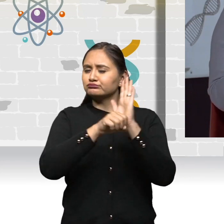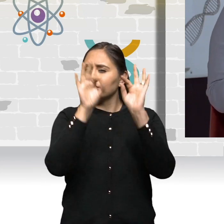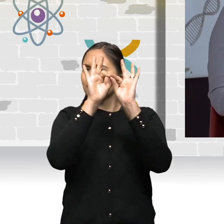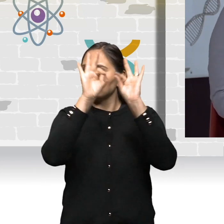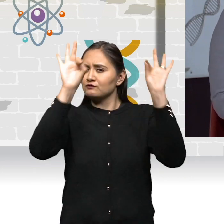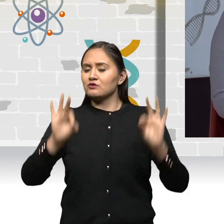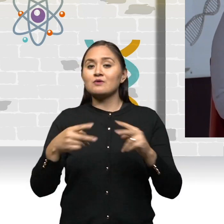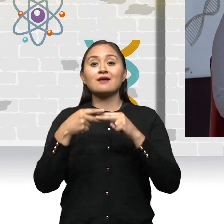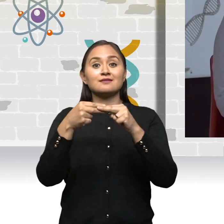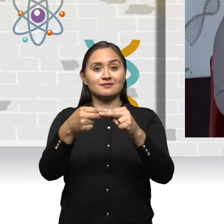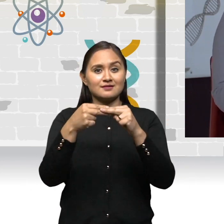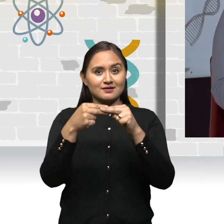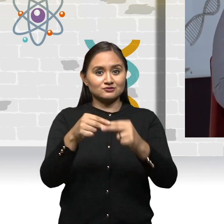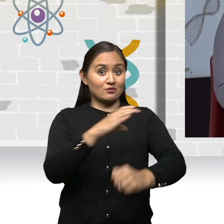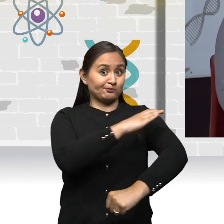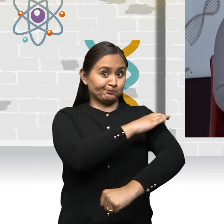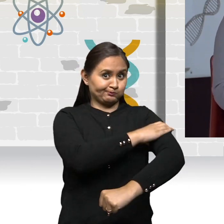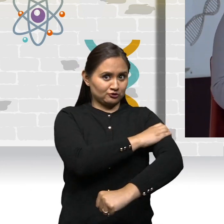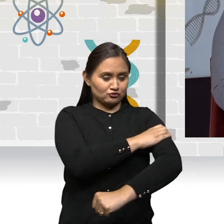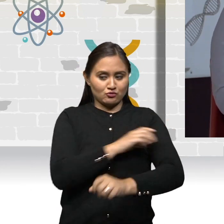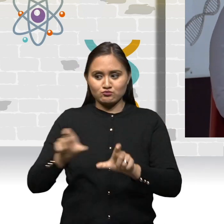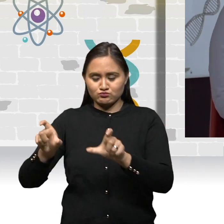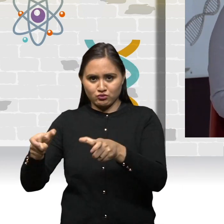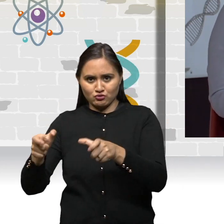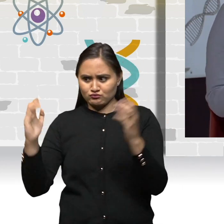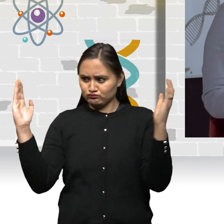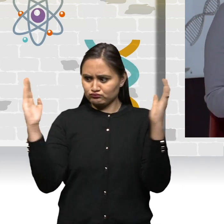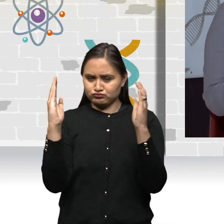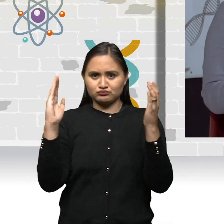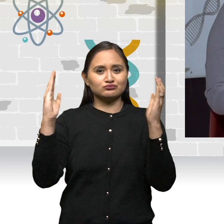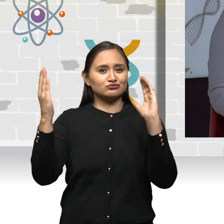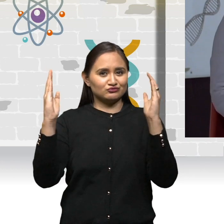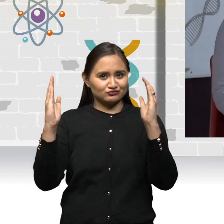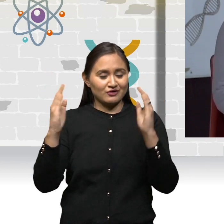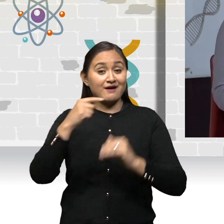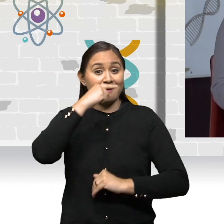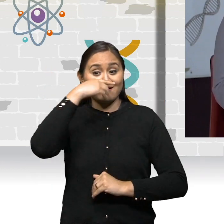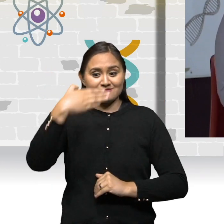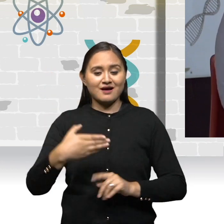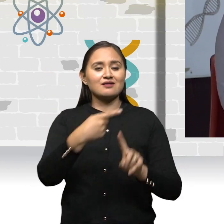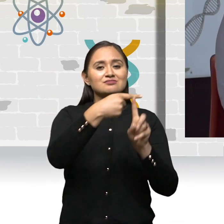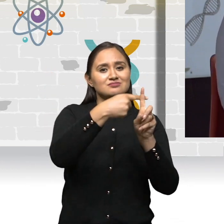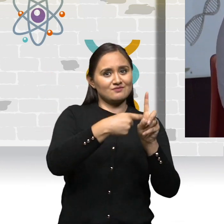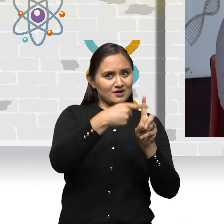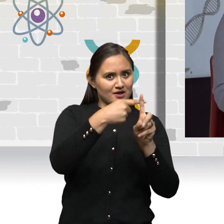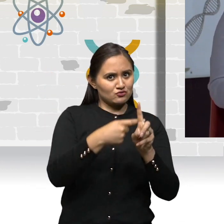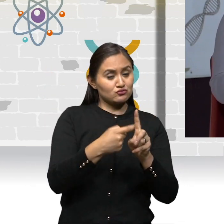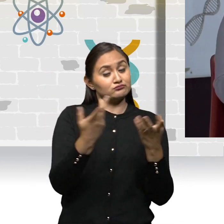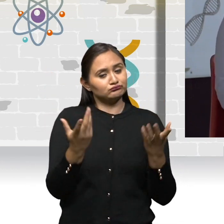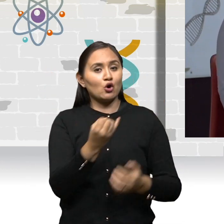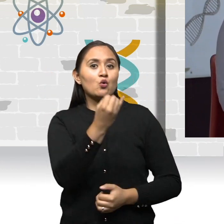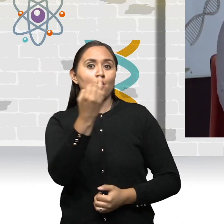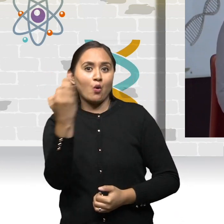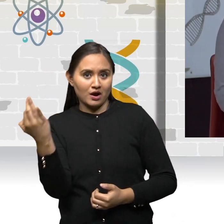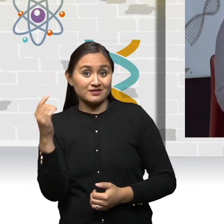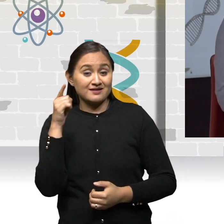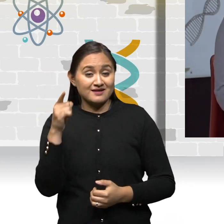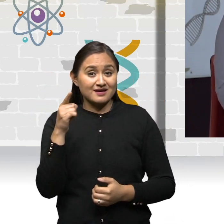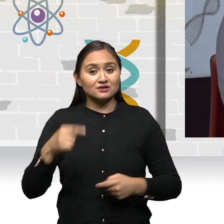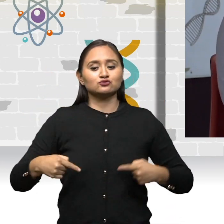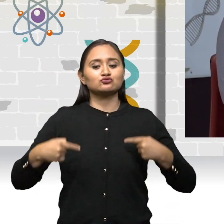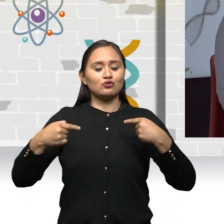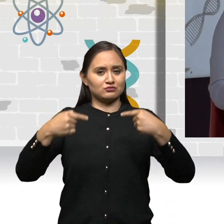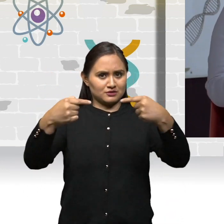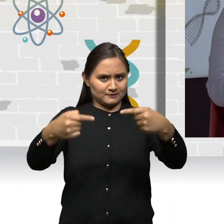es mediante la relación que existe entre la presión y el volumen con respecto a la cantidad de gas y la temperatura, lo cual nos dará igual a